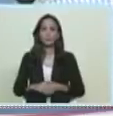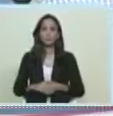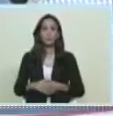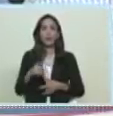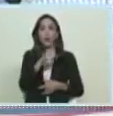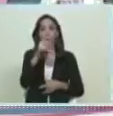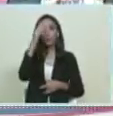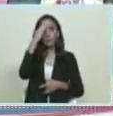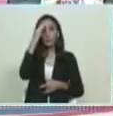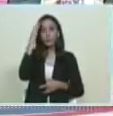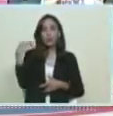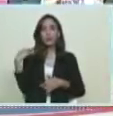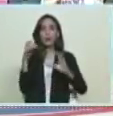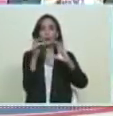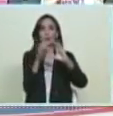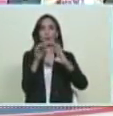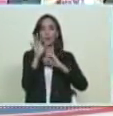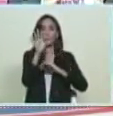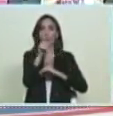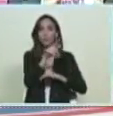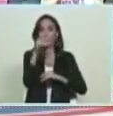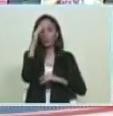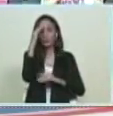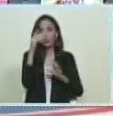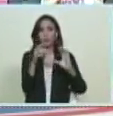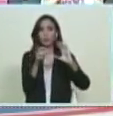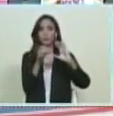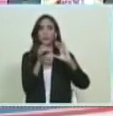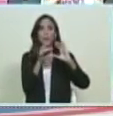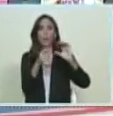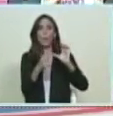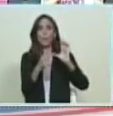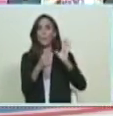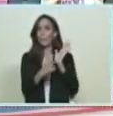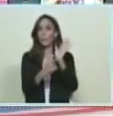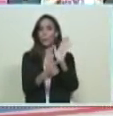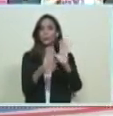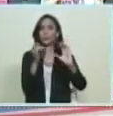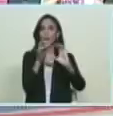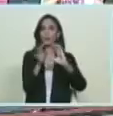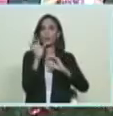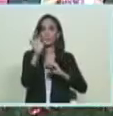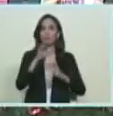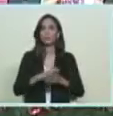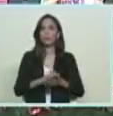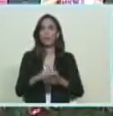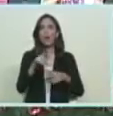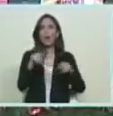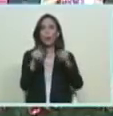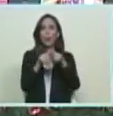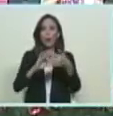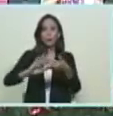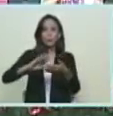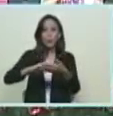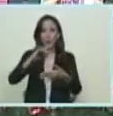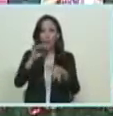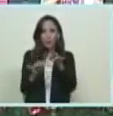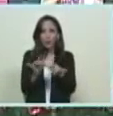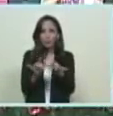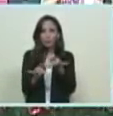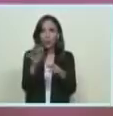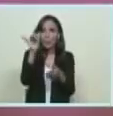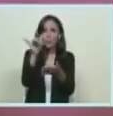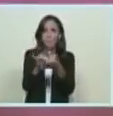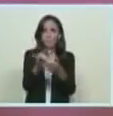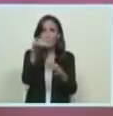ya saben ustedes, con el carnet de la patria, en todos los centros electorales va a estar la máquina para registrar